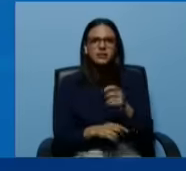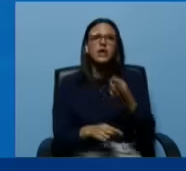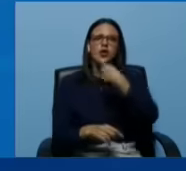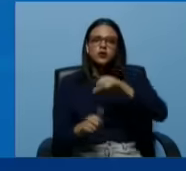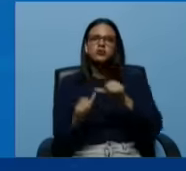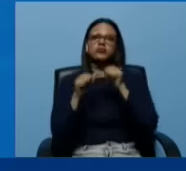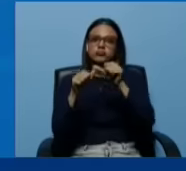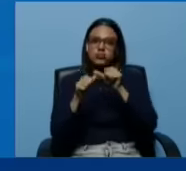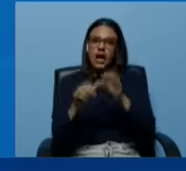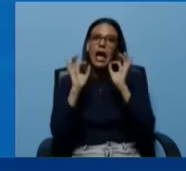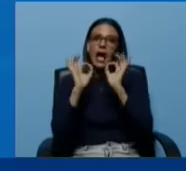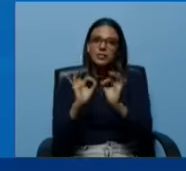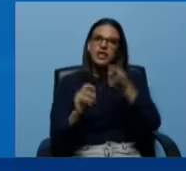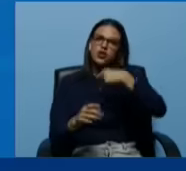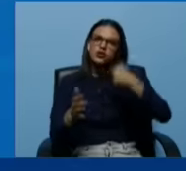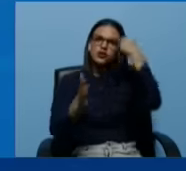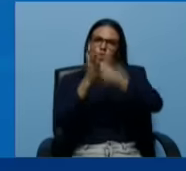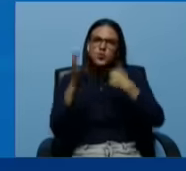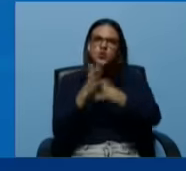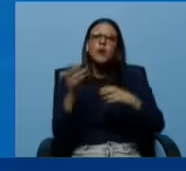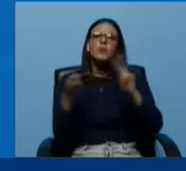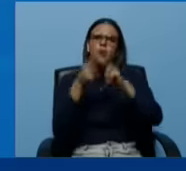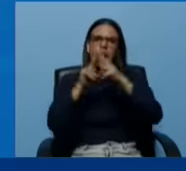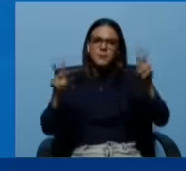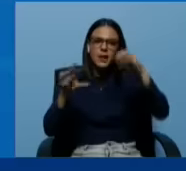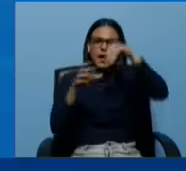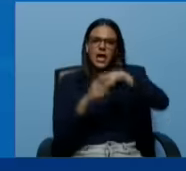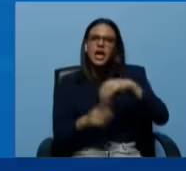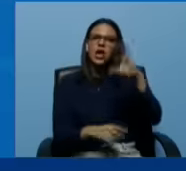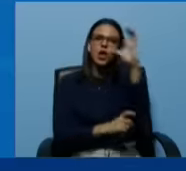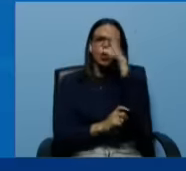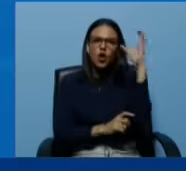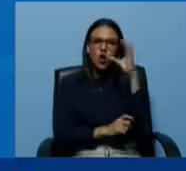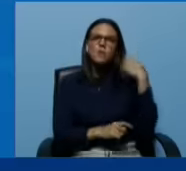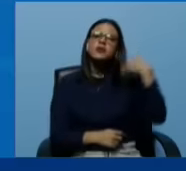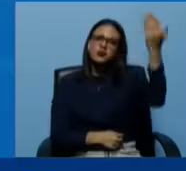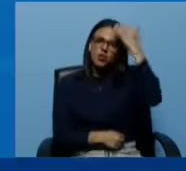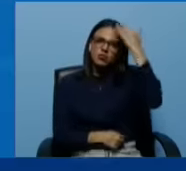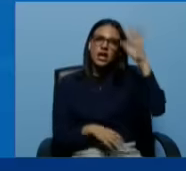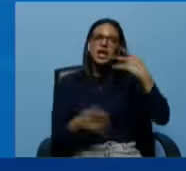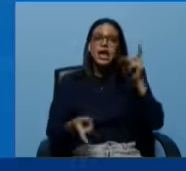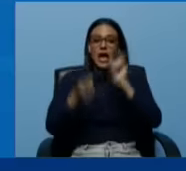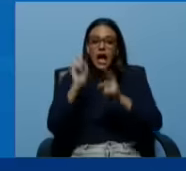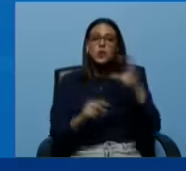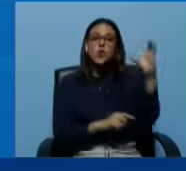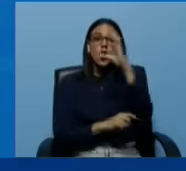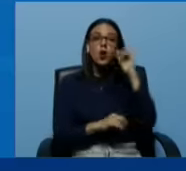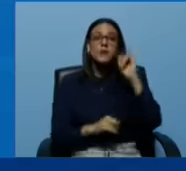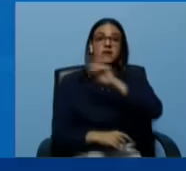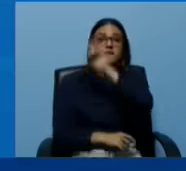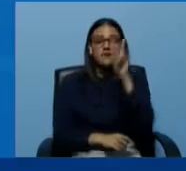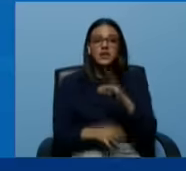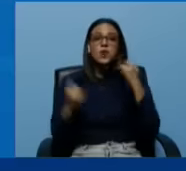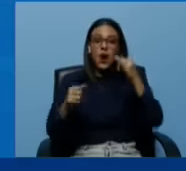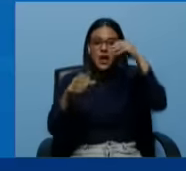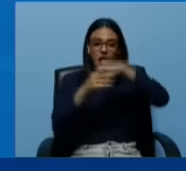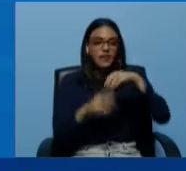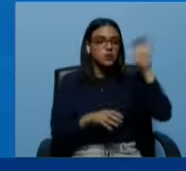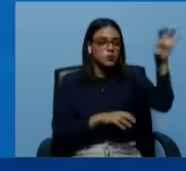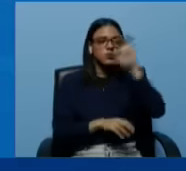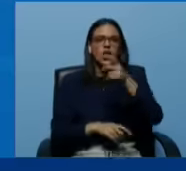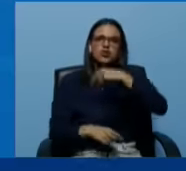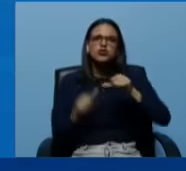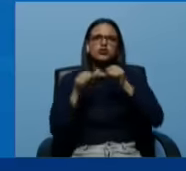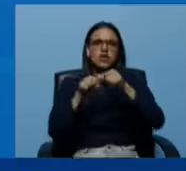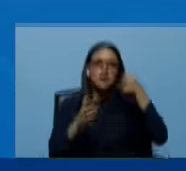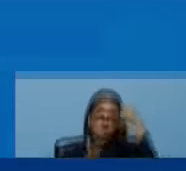Y nosotros vamos a luchar por la paz de Colombia. Y sé que colombianos y venezolanos que viven en Colombia seguirán luchando por